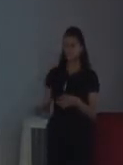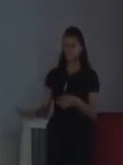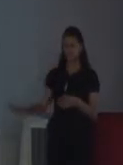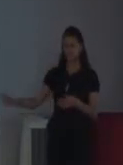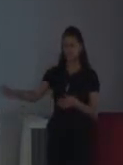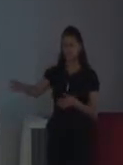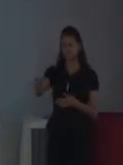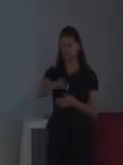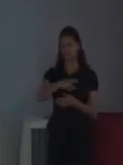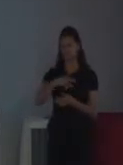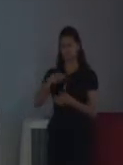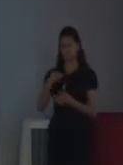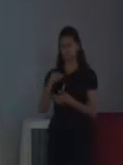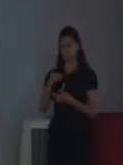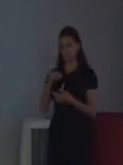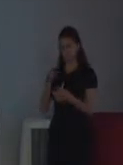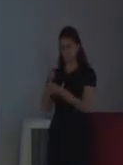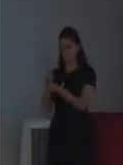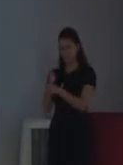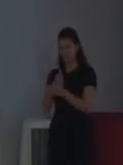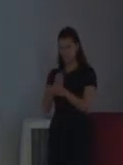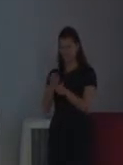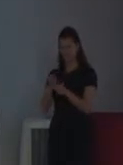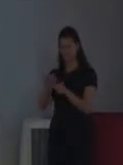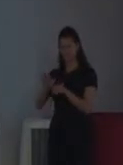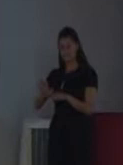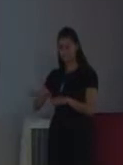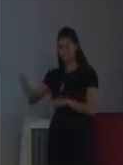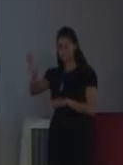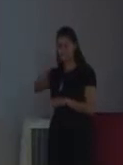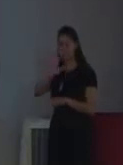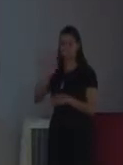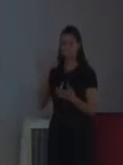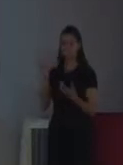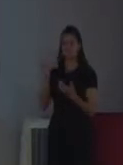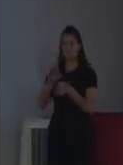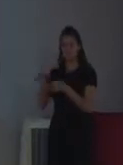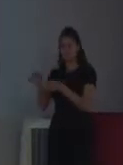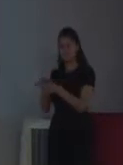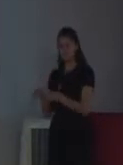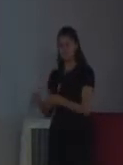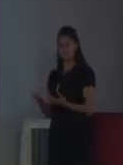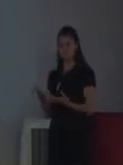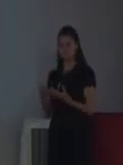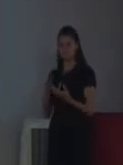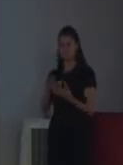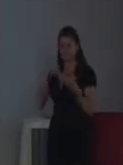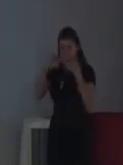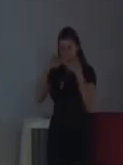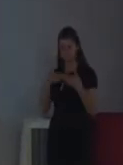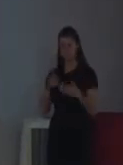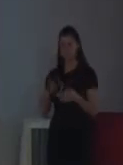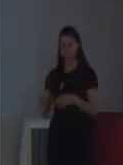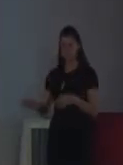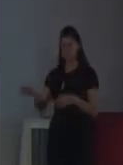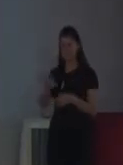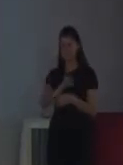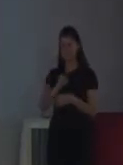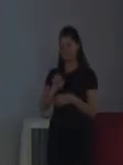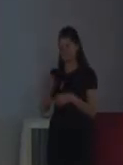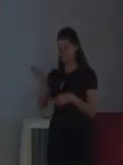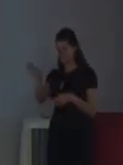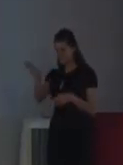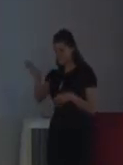y que se van recogiendo de cada uno de estos departamentos y municipios en materia de discapacidad con